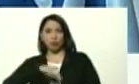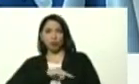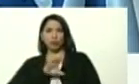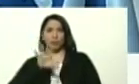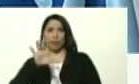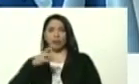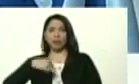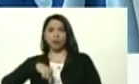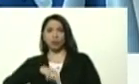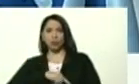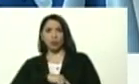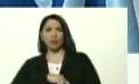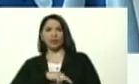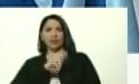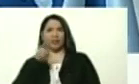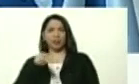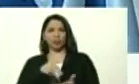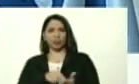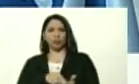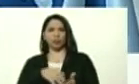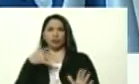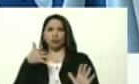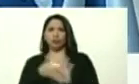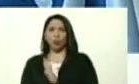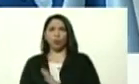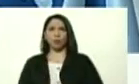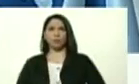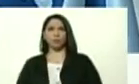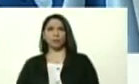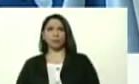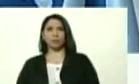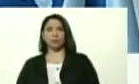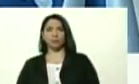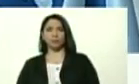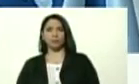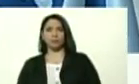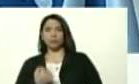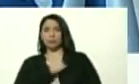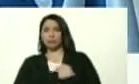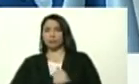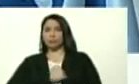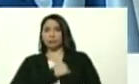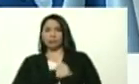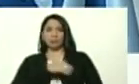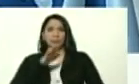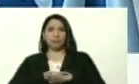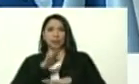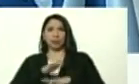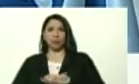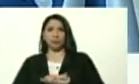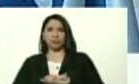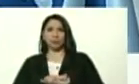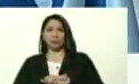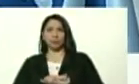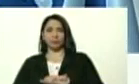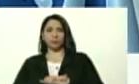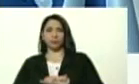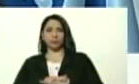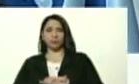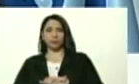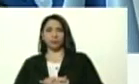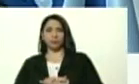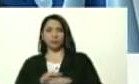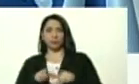nación, tiene que ver con los lamentables hechos ocurridos en el